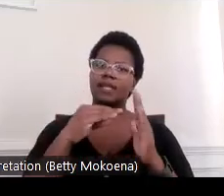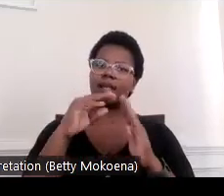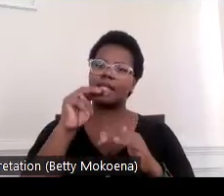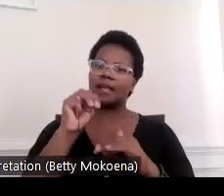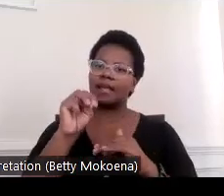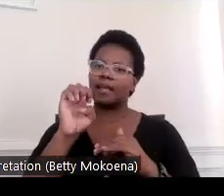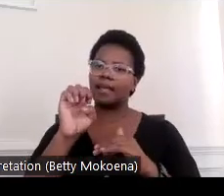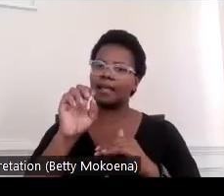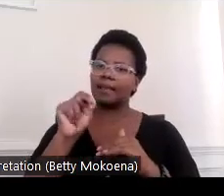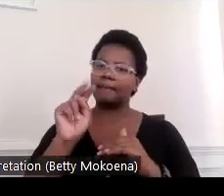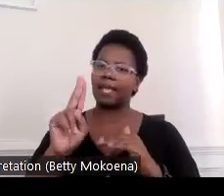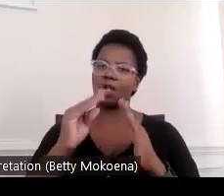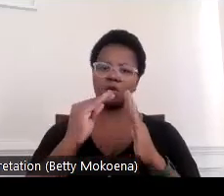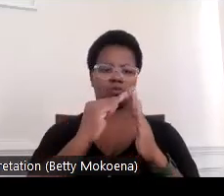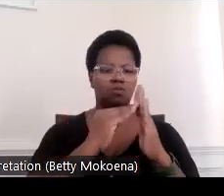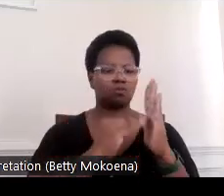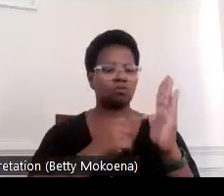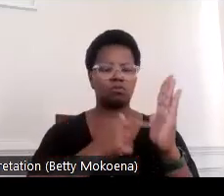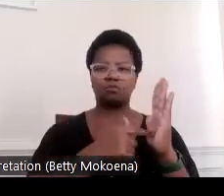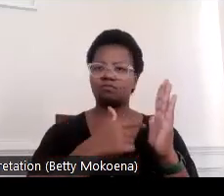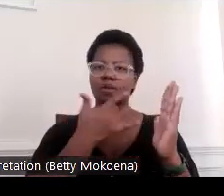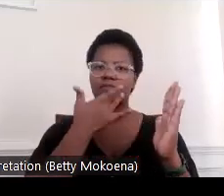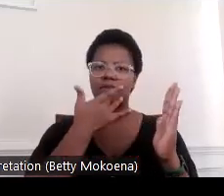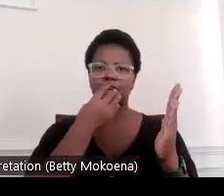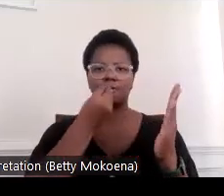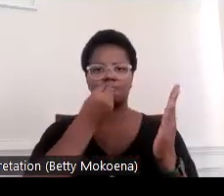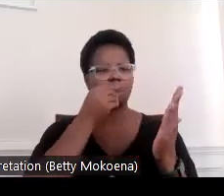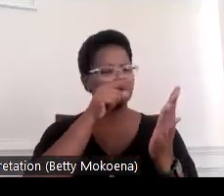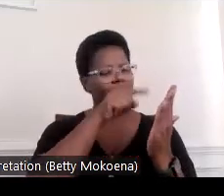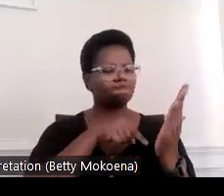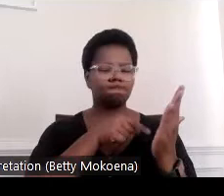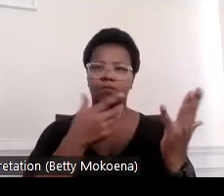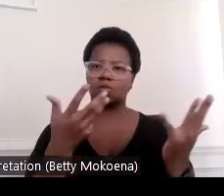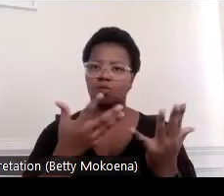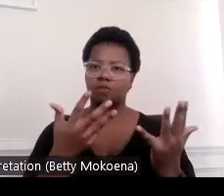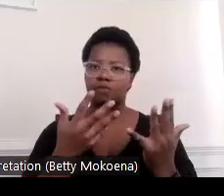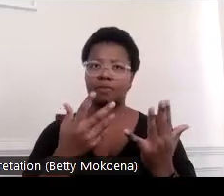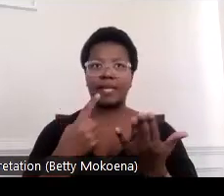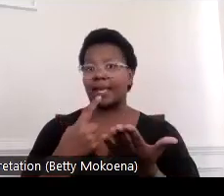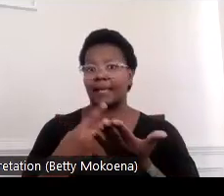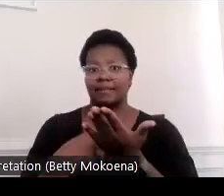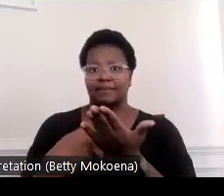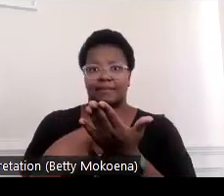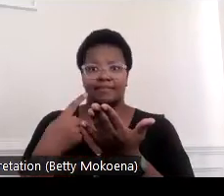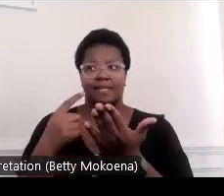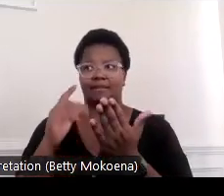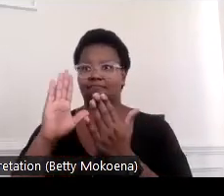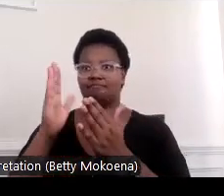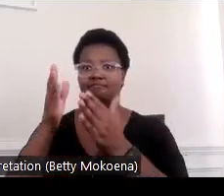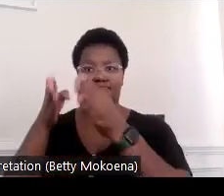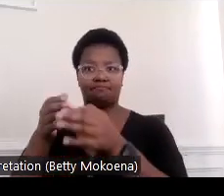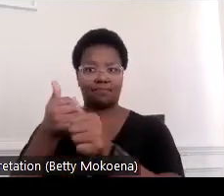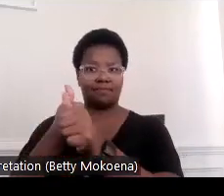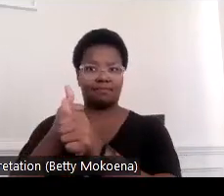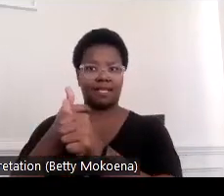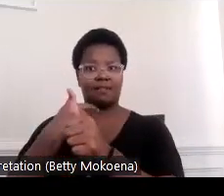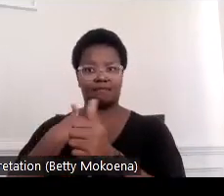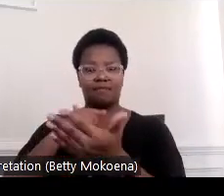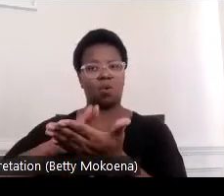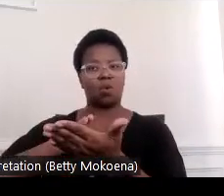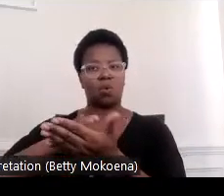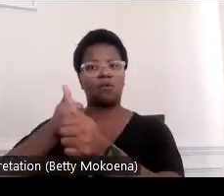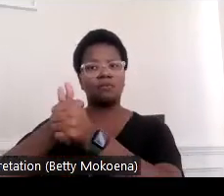que es lo que está en su menú en algunas situaciones el individuo prepararán su propia comida verdad